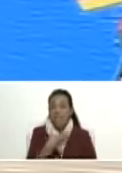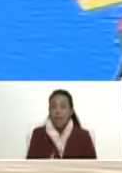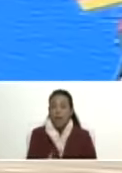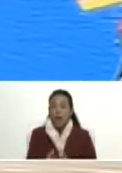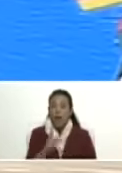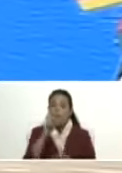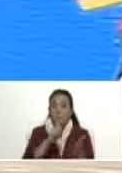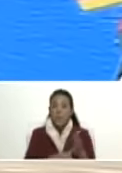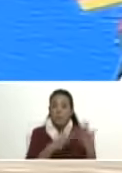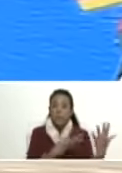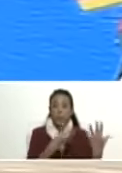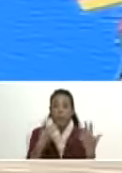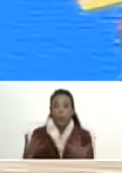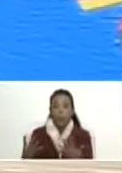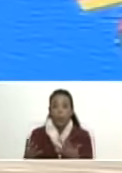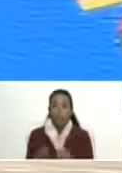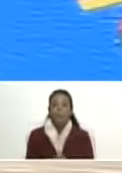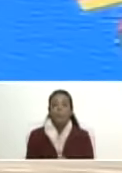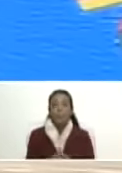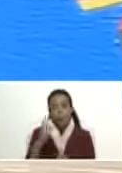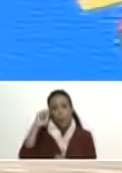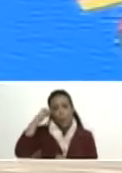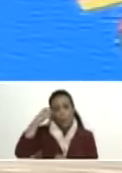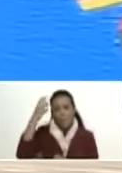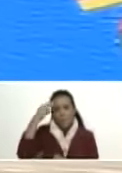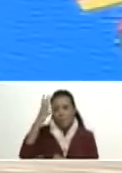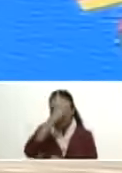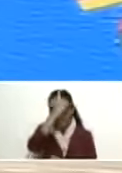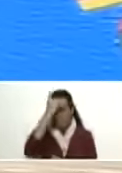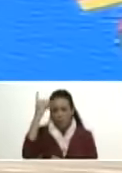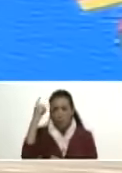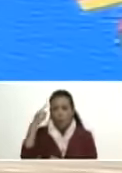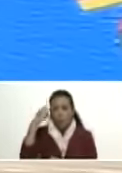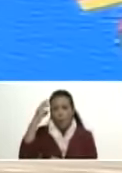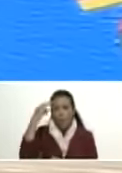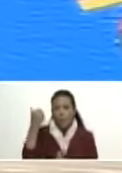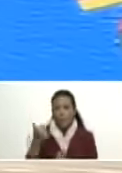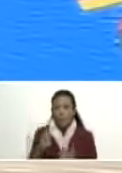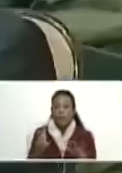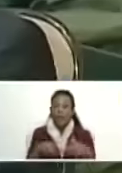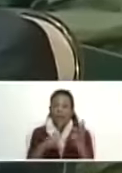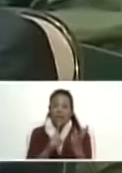diciembre, 1999, Diosdado. Tú que tienes buena memoria para la fecha. Tercero,